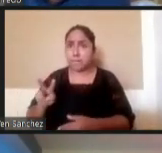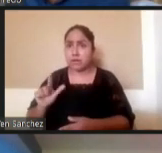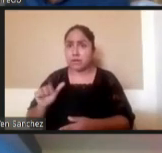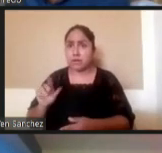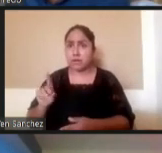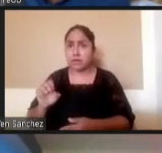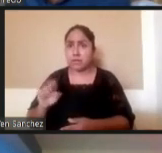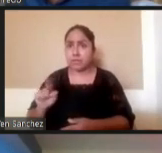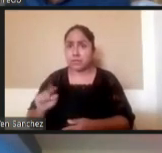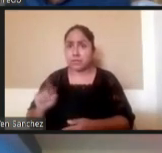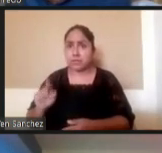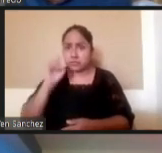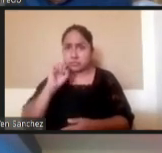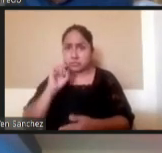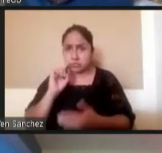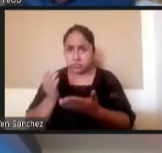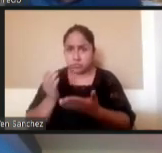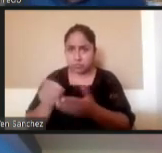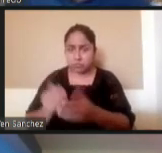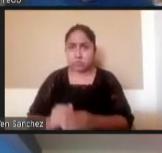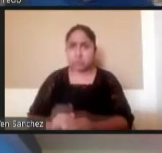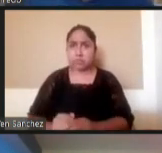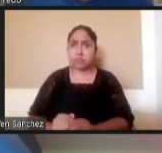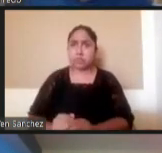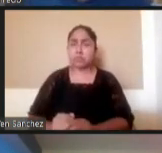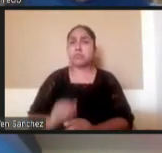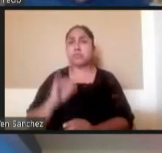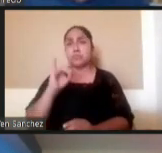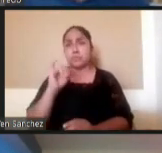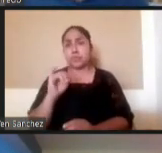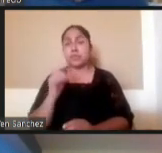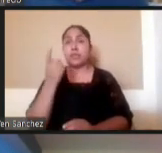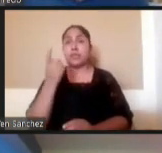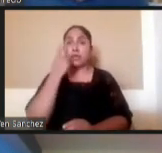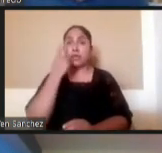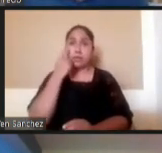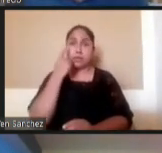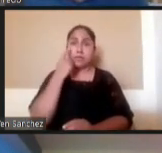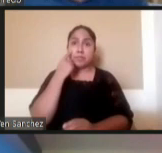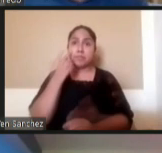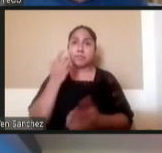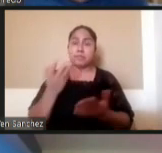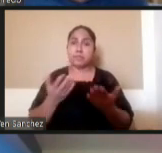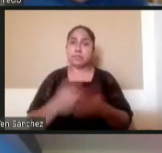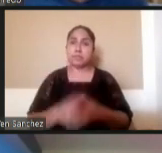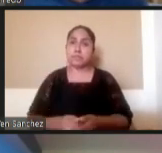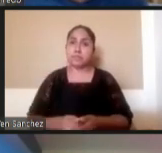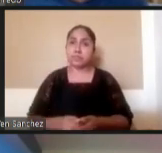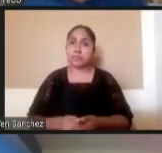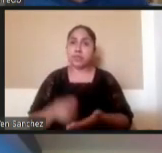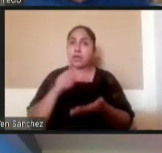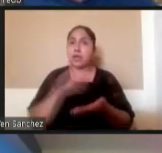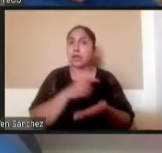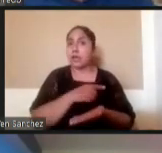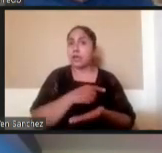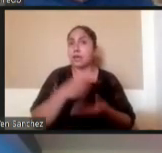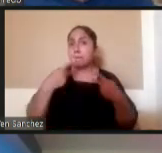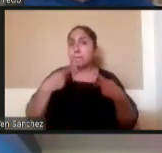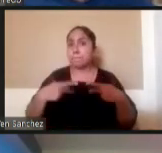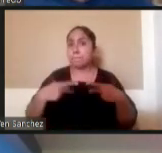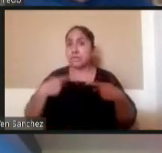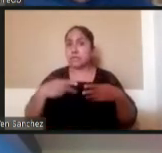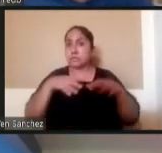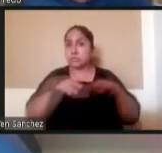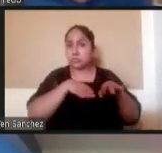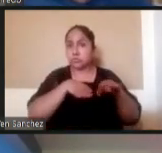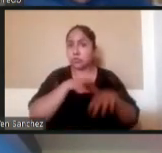Gracias, presidente. Con su permiso, resulta oportuno señalar que el presente dictamen tiene como origen las solicitudes presentadas por los trabajadores Ramón Rivas